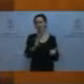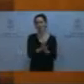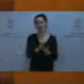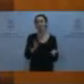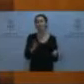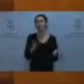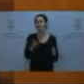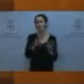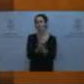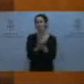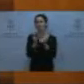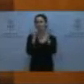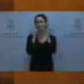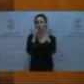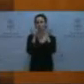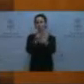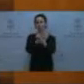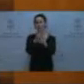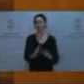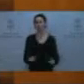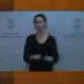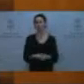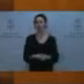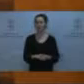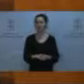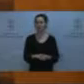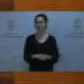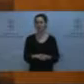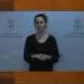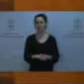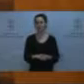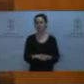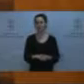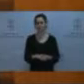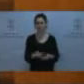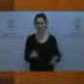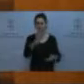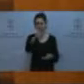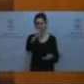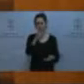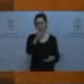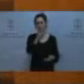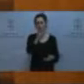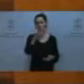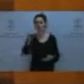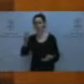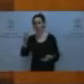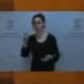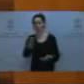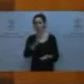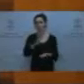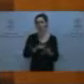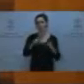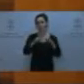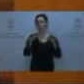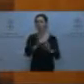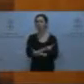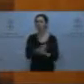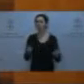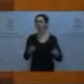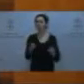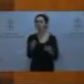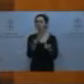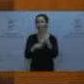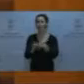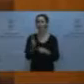barrer las escaleras para arriba. Imposible. En todo caso, la cuestión es que desde el año 2002 en Asturias se prohíbe comercializar